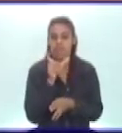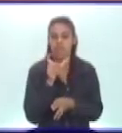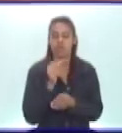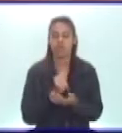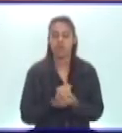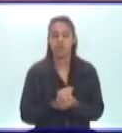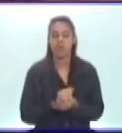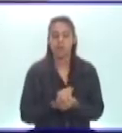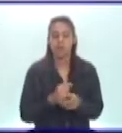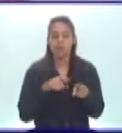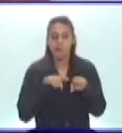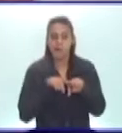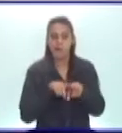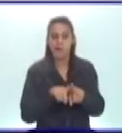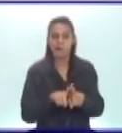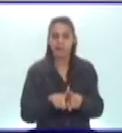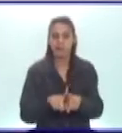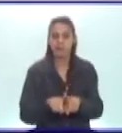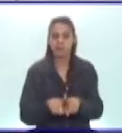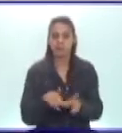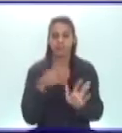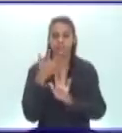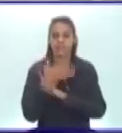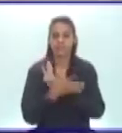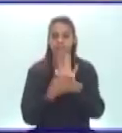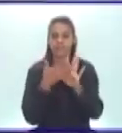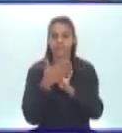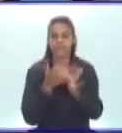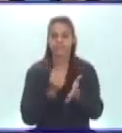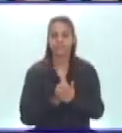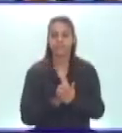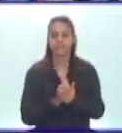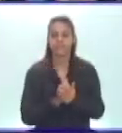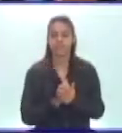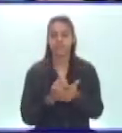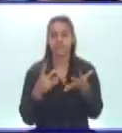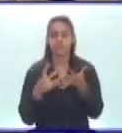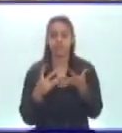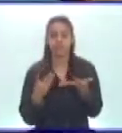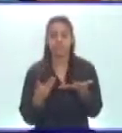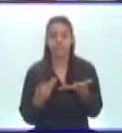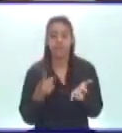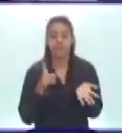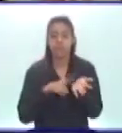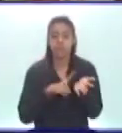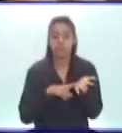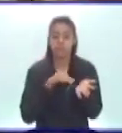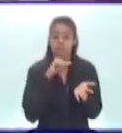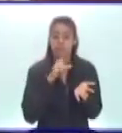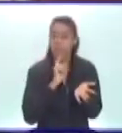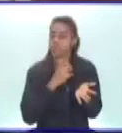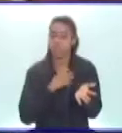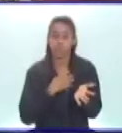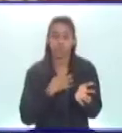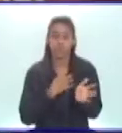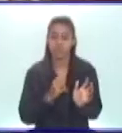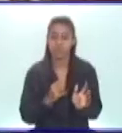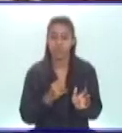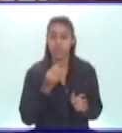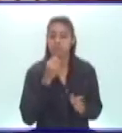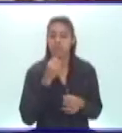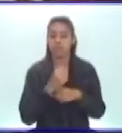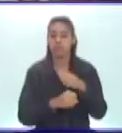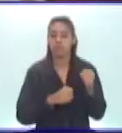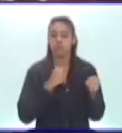cuestión acompañado con la seña. En caso que los padres no tengan este diccionario, pueden